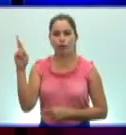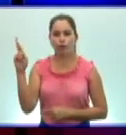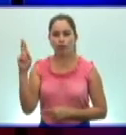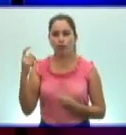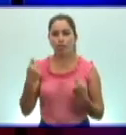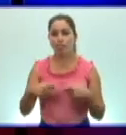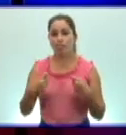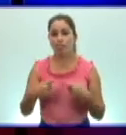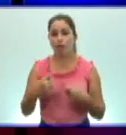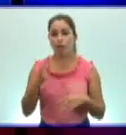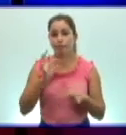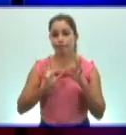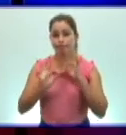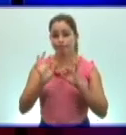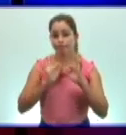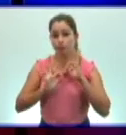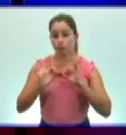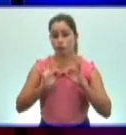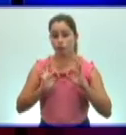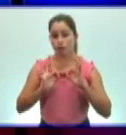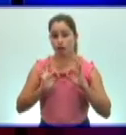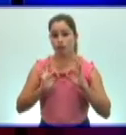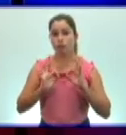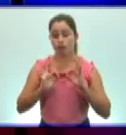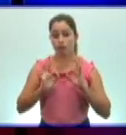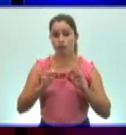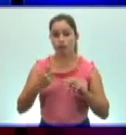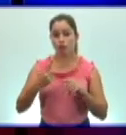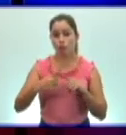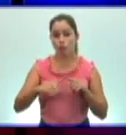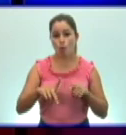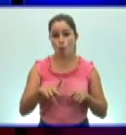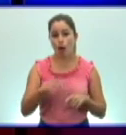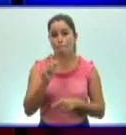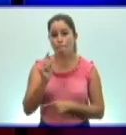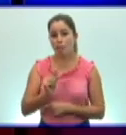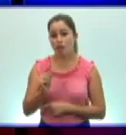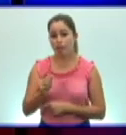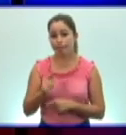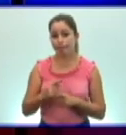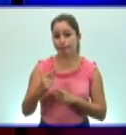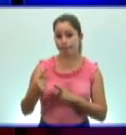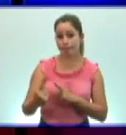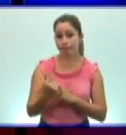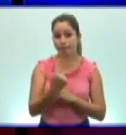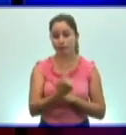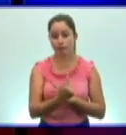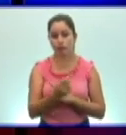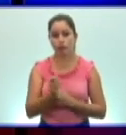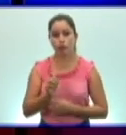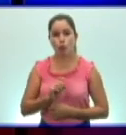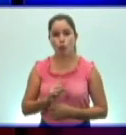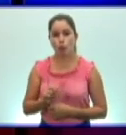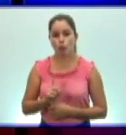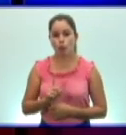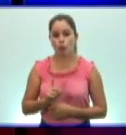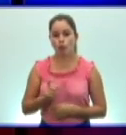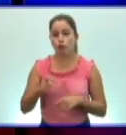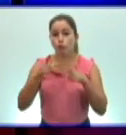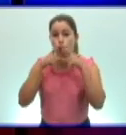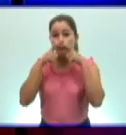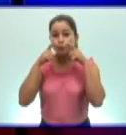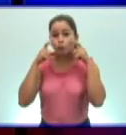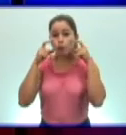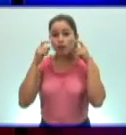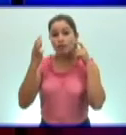deben protegerse y proteger a toda aquella persona que está a su alrededor. No dejen de usar el